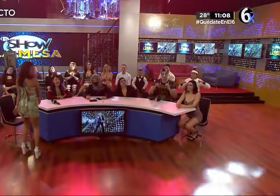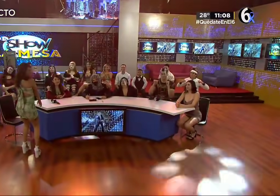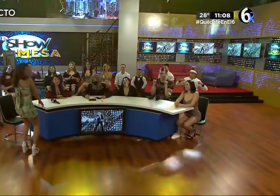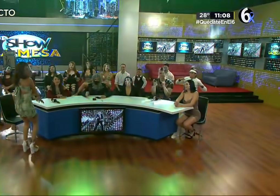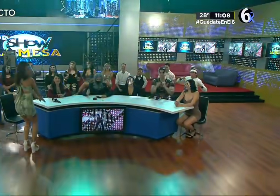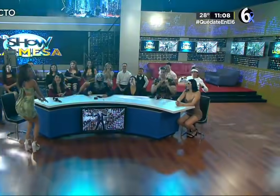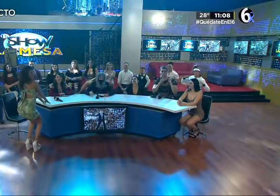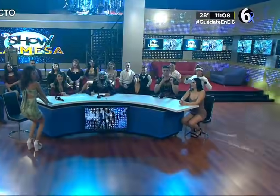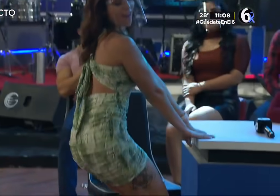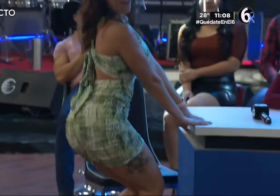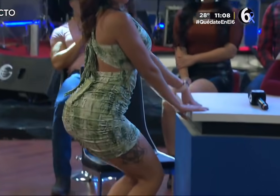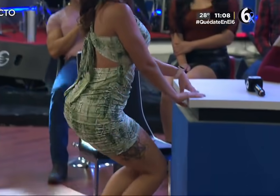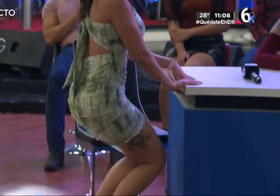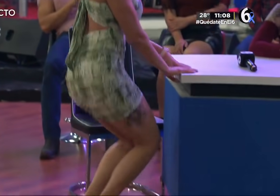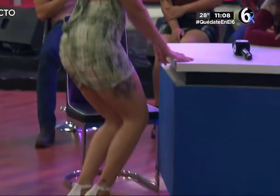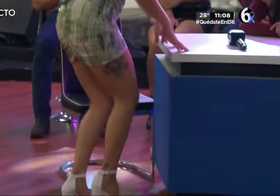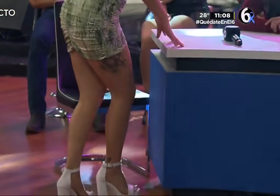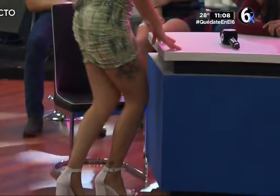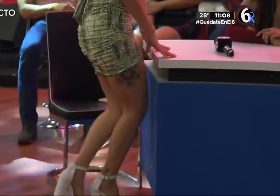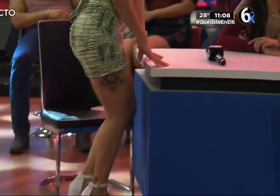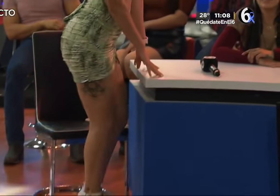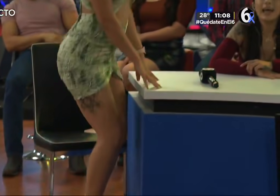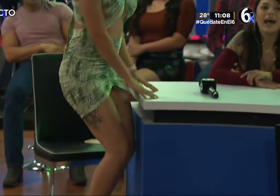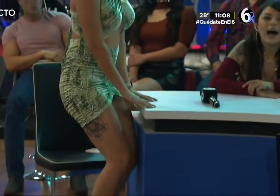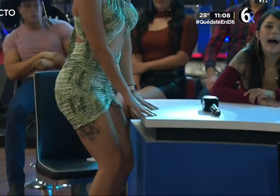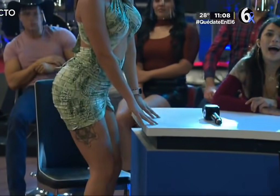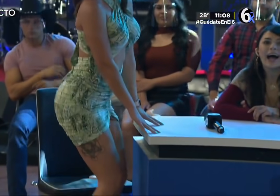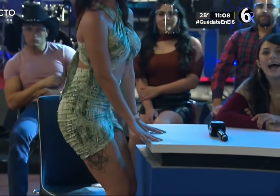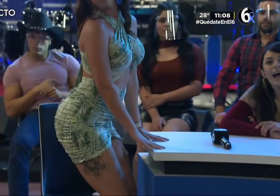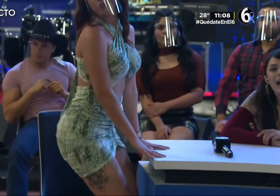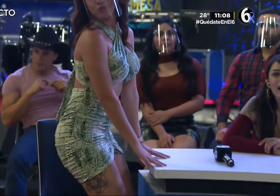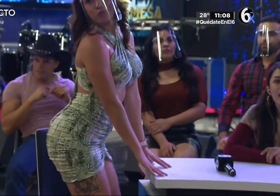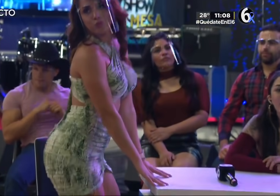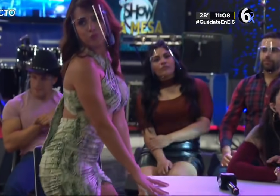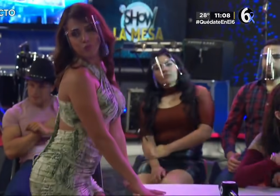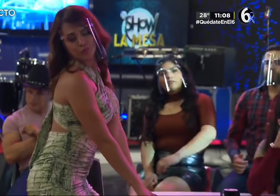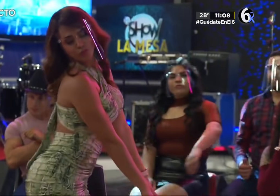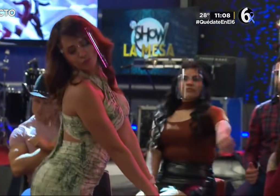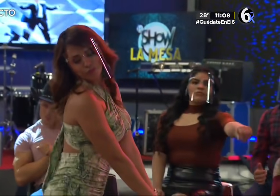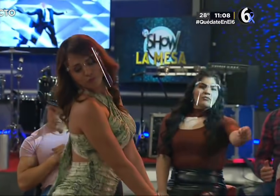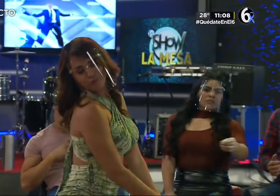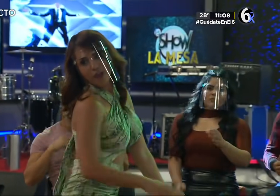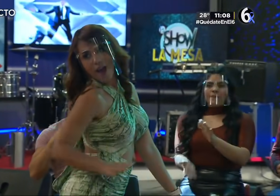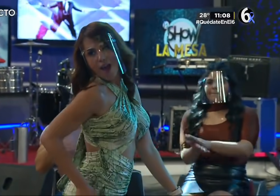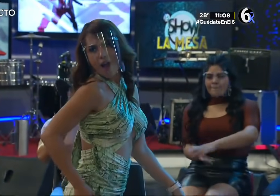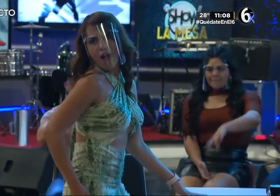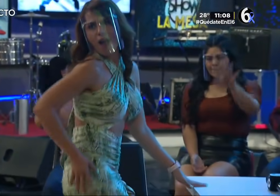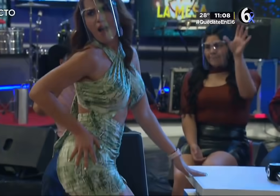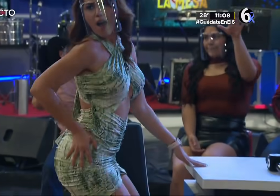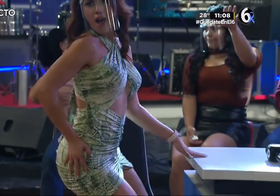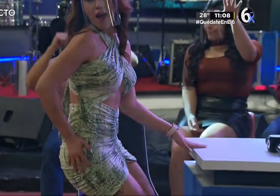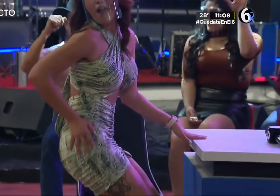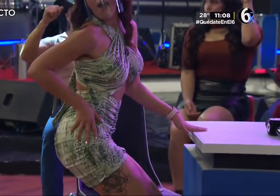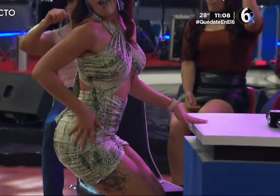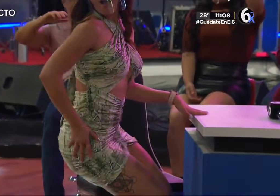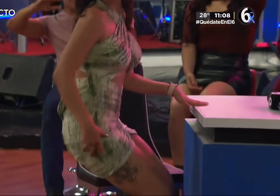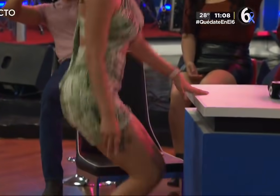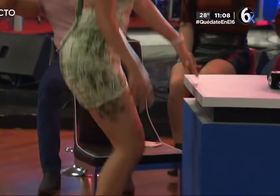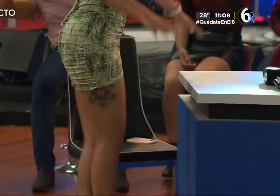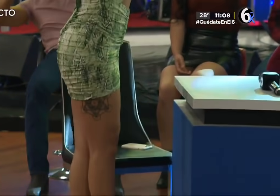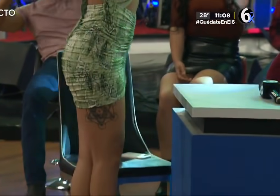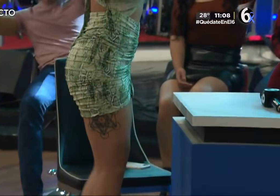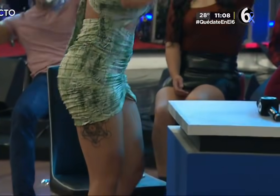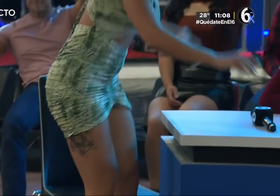Me estás pidiendo sol cuando hace frío. El amor para mí no es necesario. Florecita, flores. No me